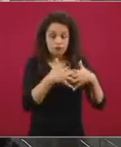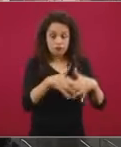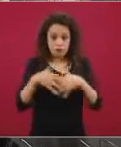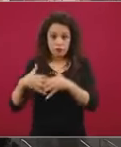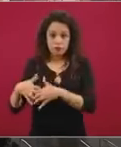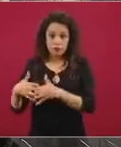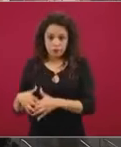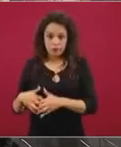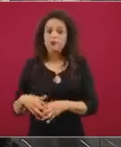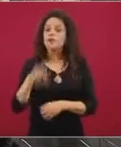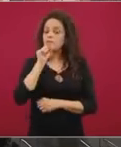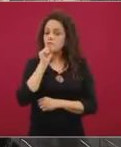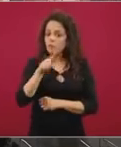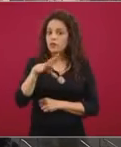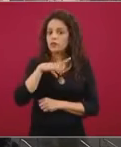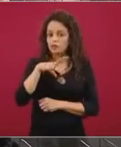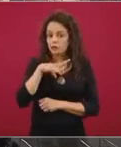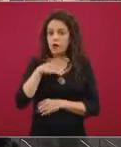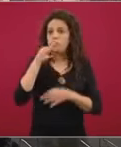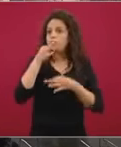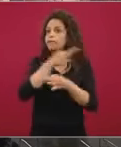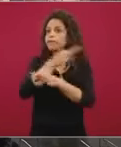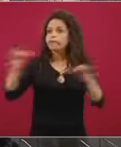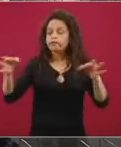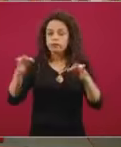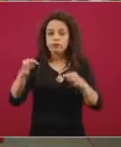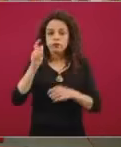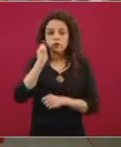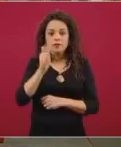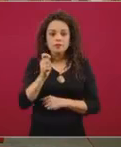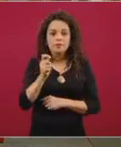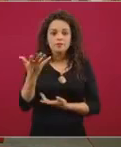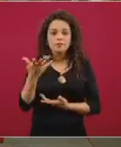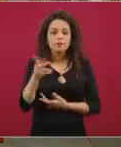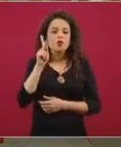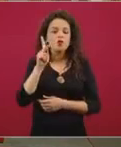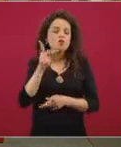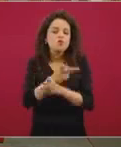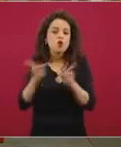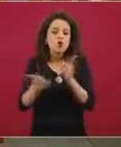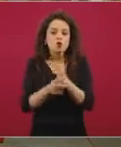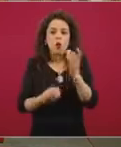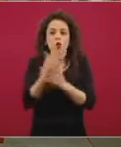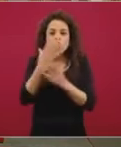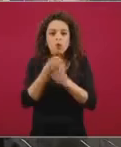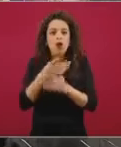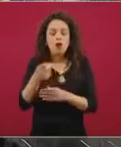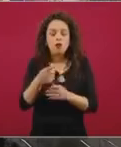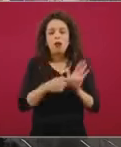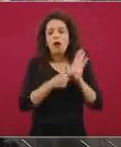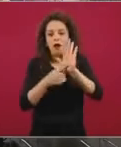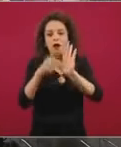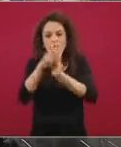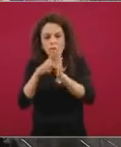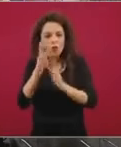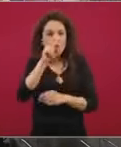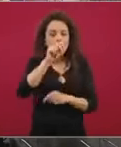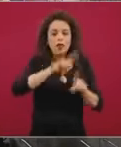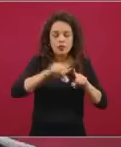también pondríamos este tipo de cosas, que son las mejores prácticas internacionales. Así lo hizo Perú, así lo ha hecho Chile y otros